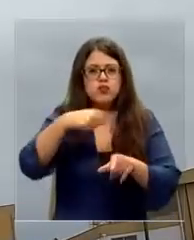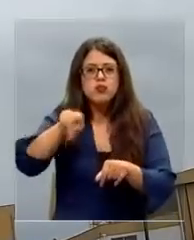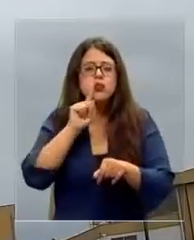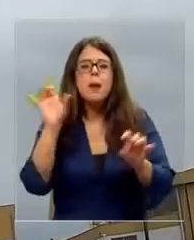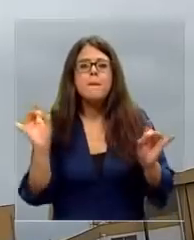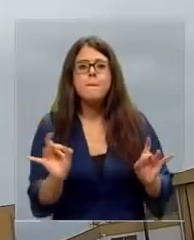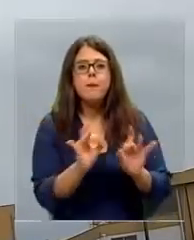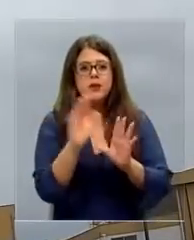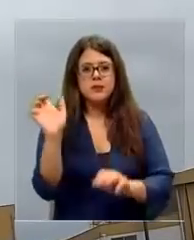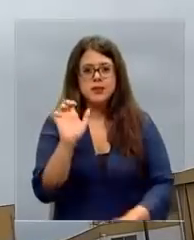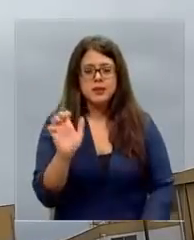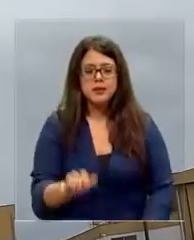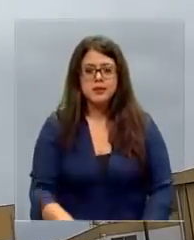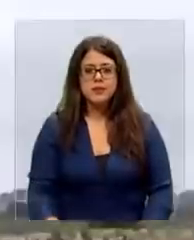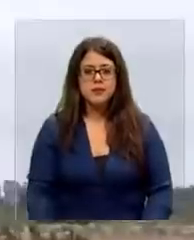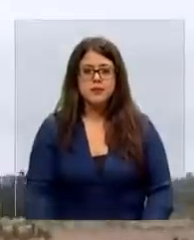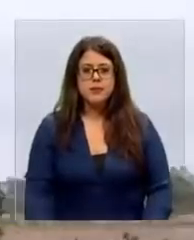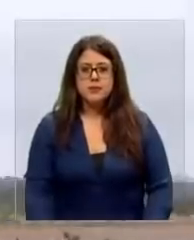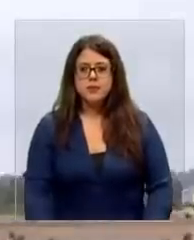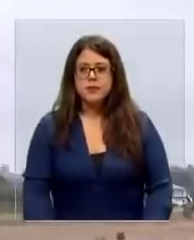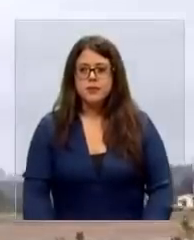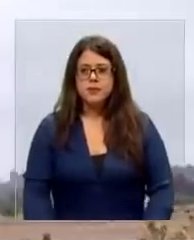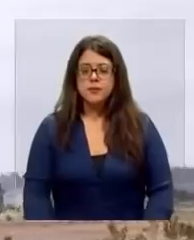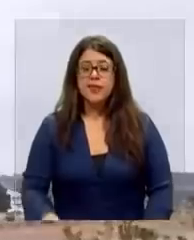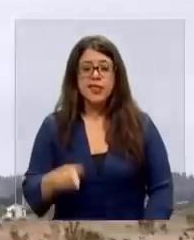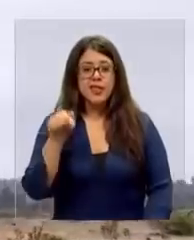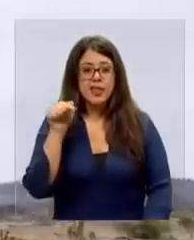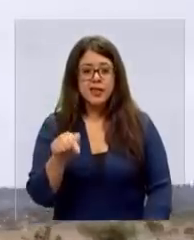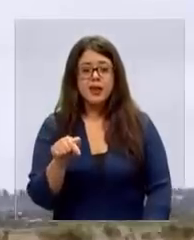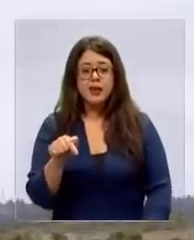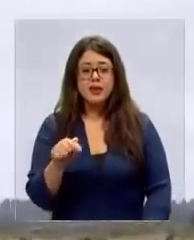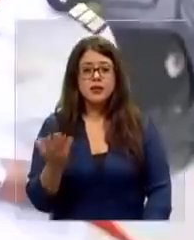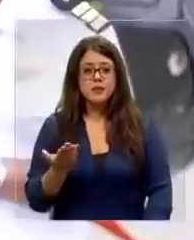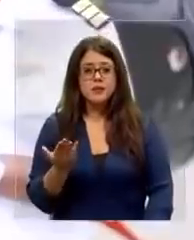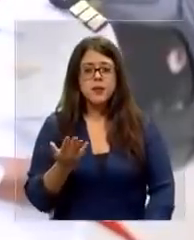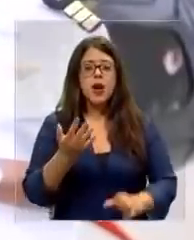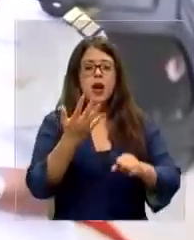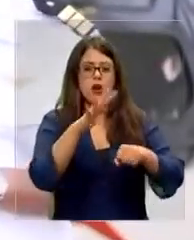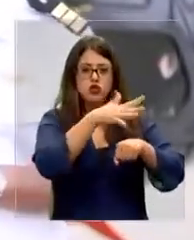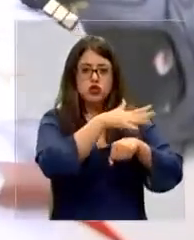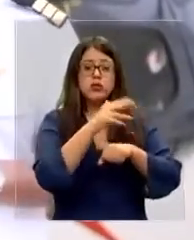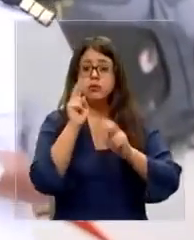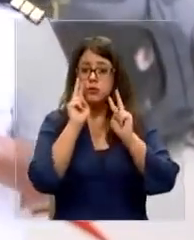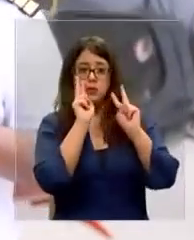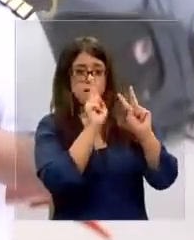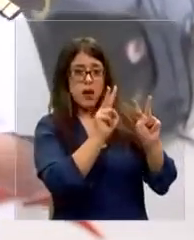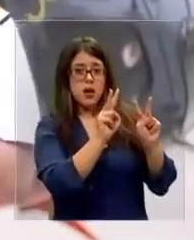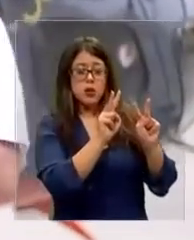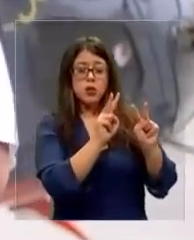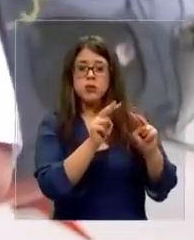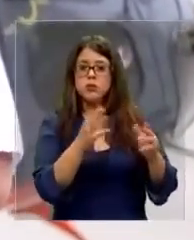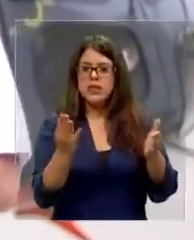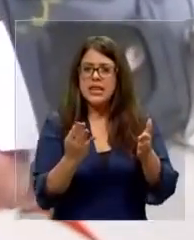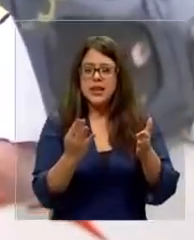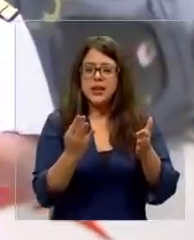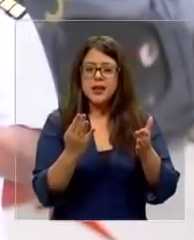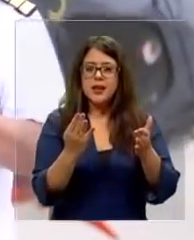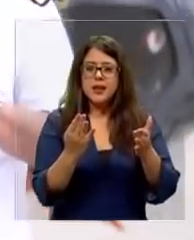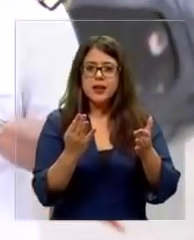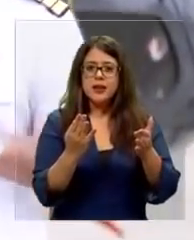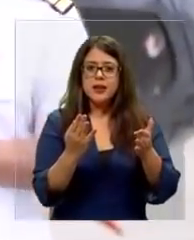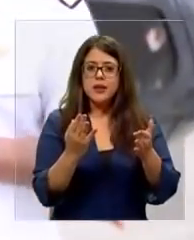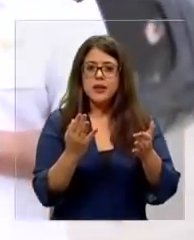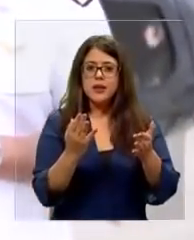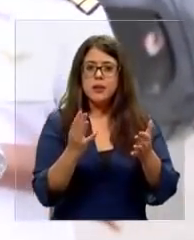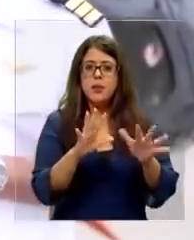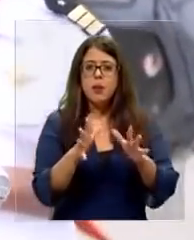caso de surgir una emergencia. Activamos inmediatamente el helicóptero, como ustedes ya lo vieron, el cual está aproximadamente